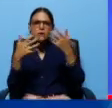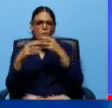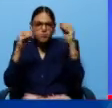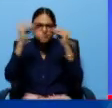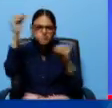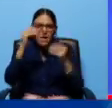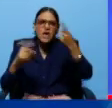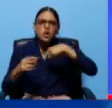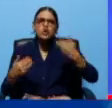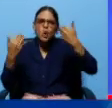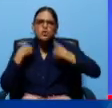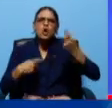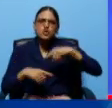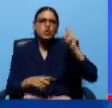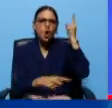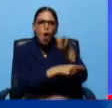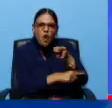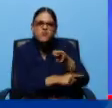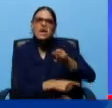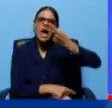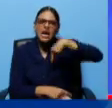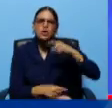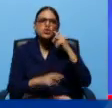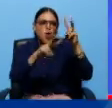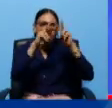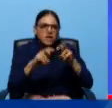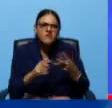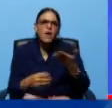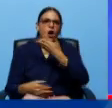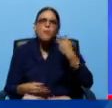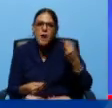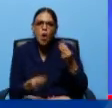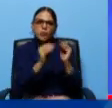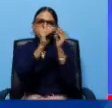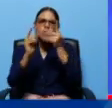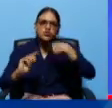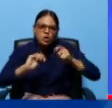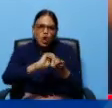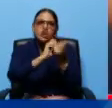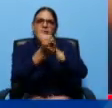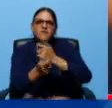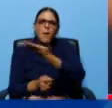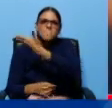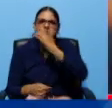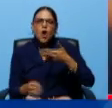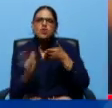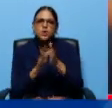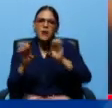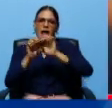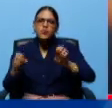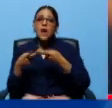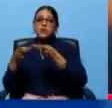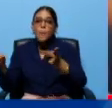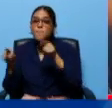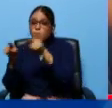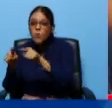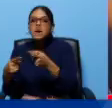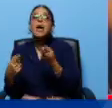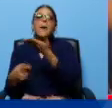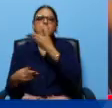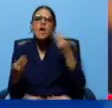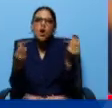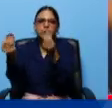la humanidad y que nosotros tenemos la obligación de revisar para, como usted lo dijo, transformar y tener no solamente una educación pública, sino una educación de